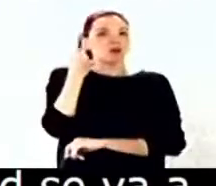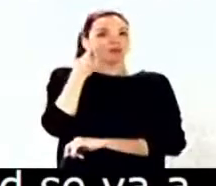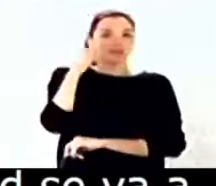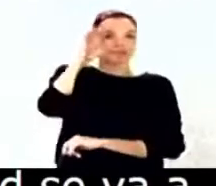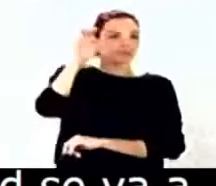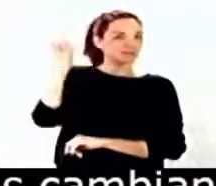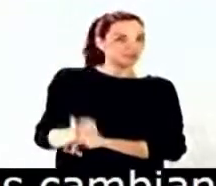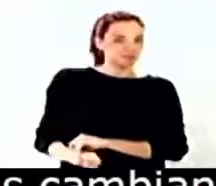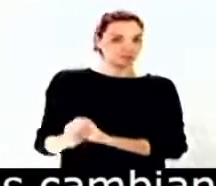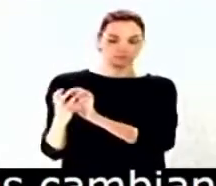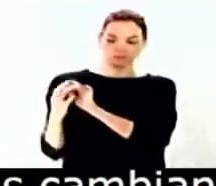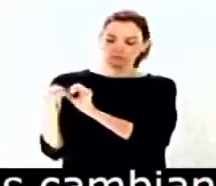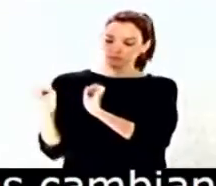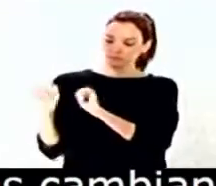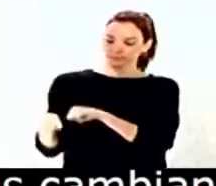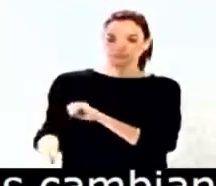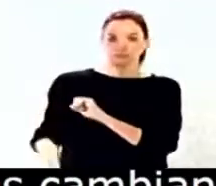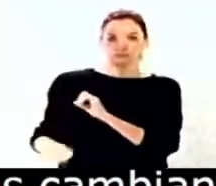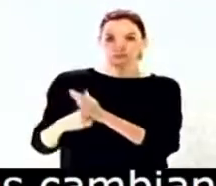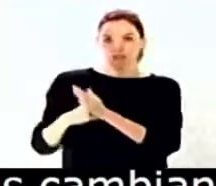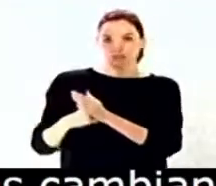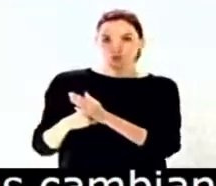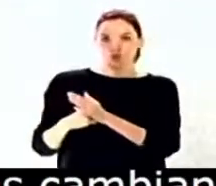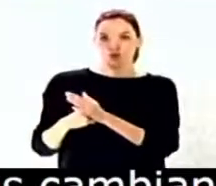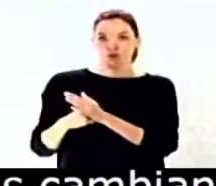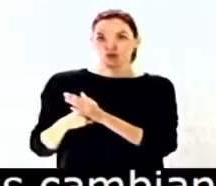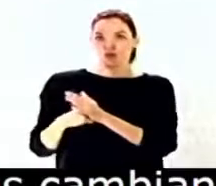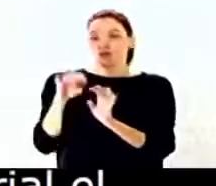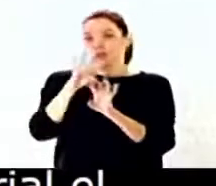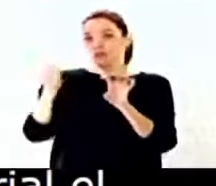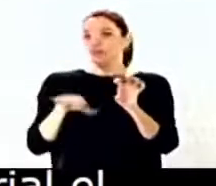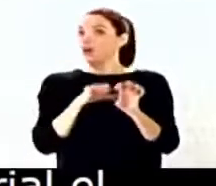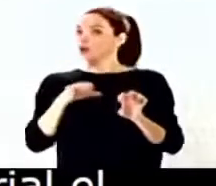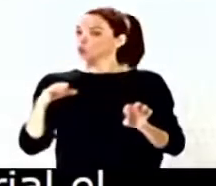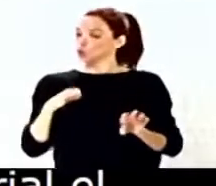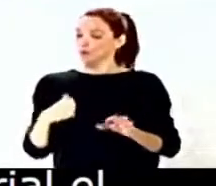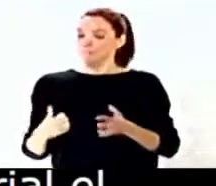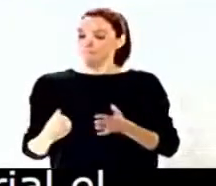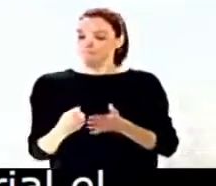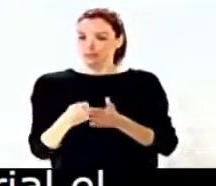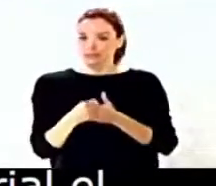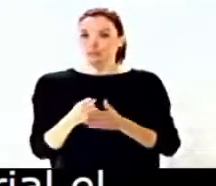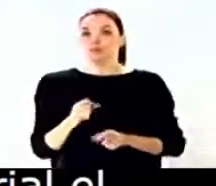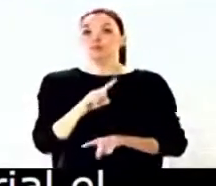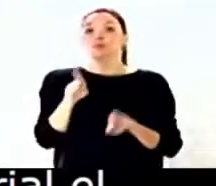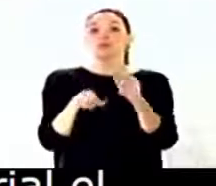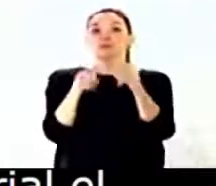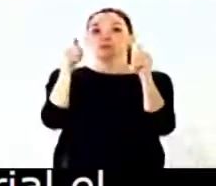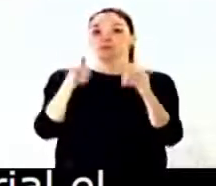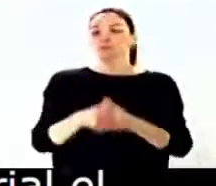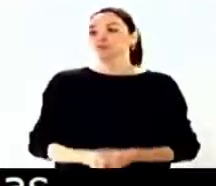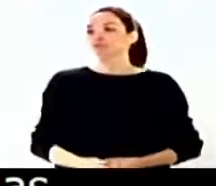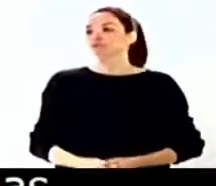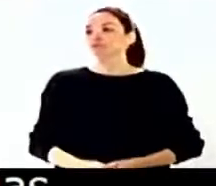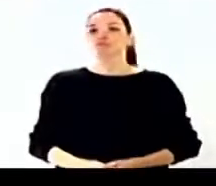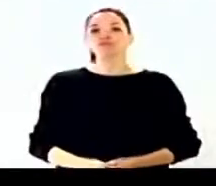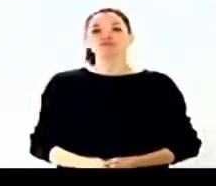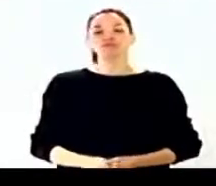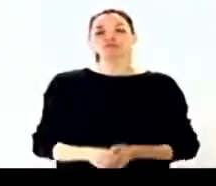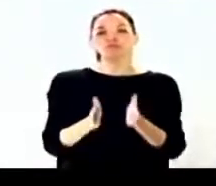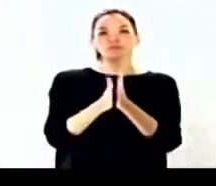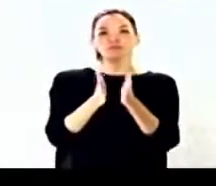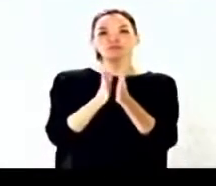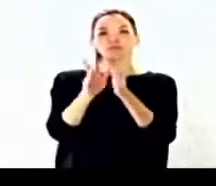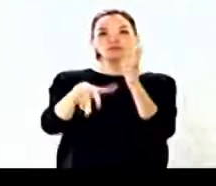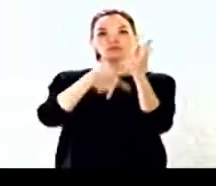el máximo consenso posible del Gobierno con las comunidades autónomas. ¿Más preguntas? Los que están conectados